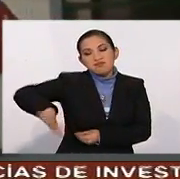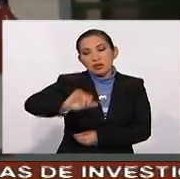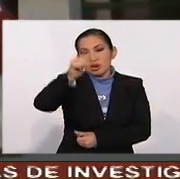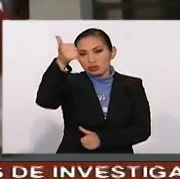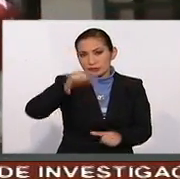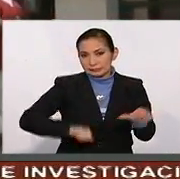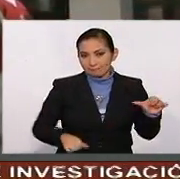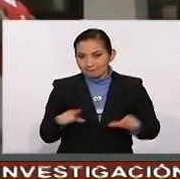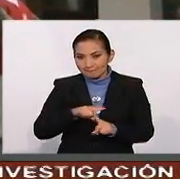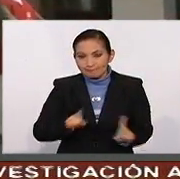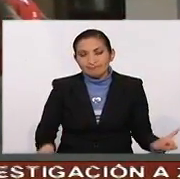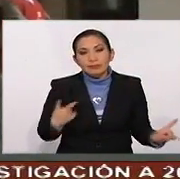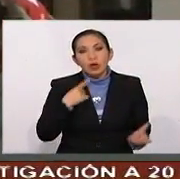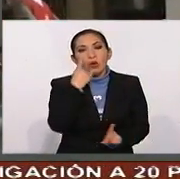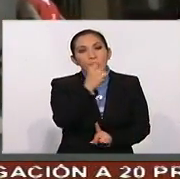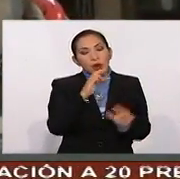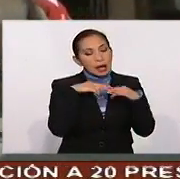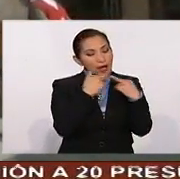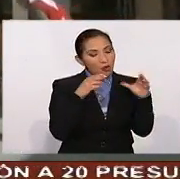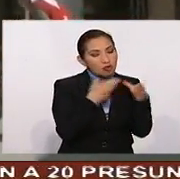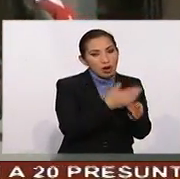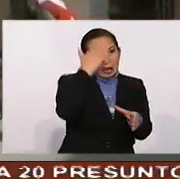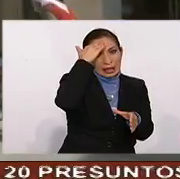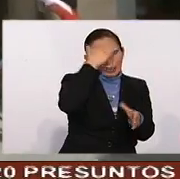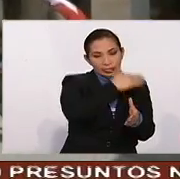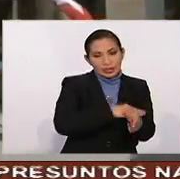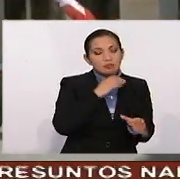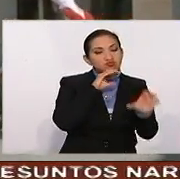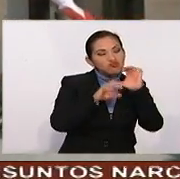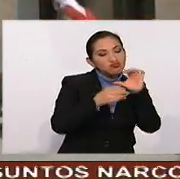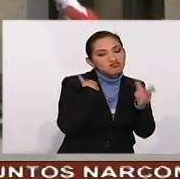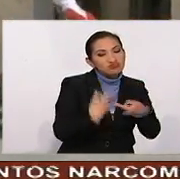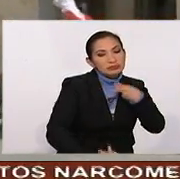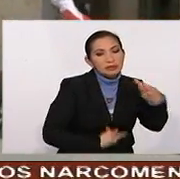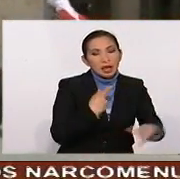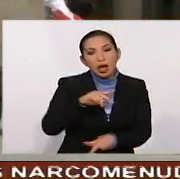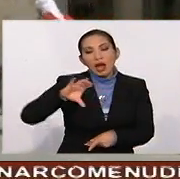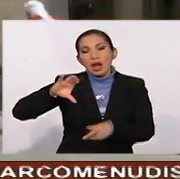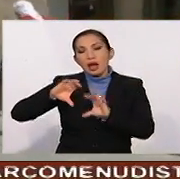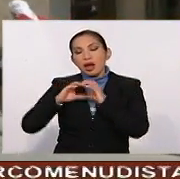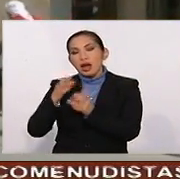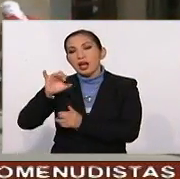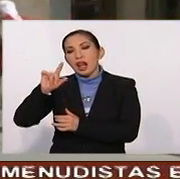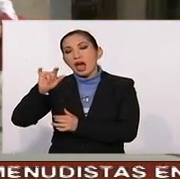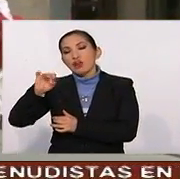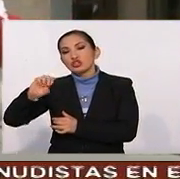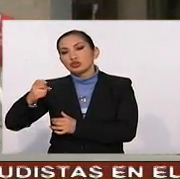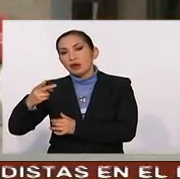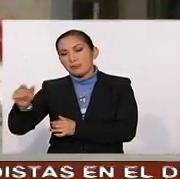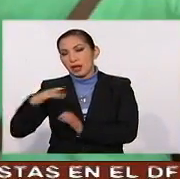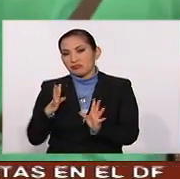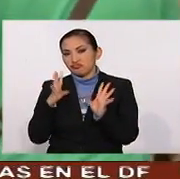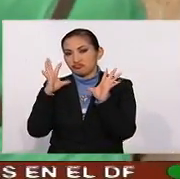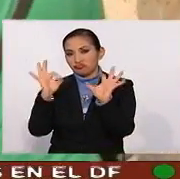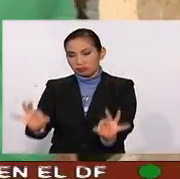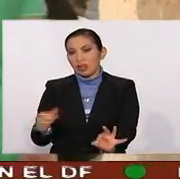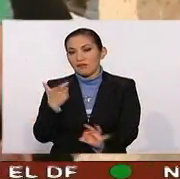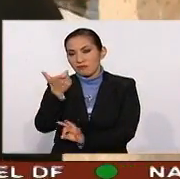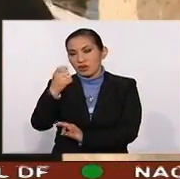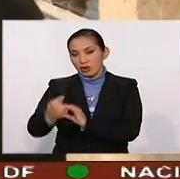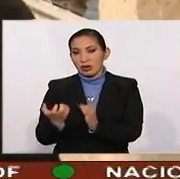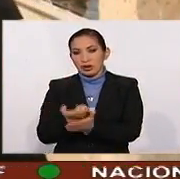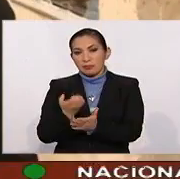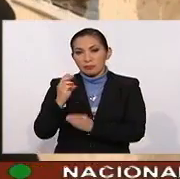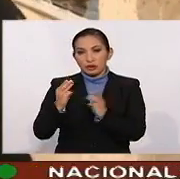otras actividades, entre ellas una reunión con líderes de medios y un encuentro con Klaus Schwab, presidente ejecutivo y fundador del Foro Económico Mundial. Pati,